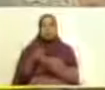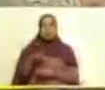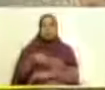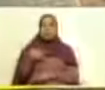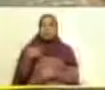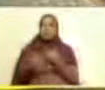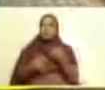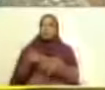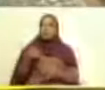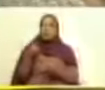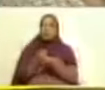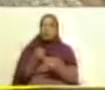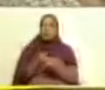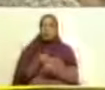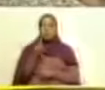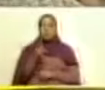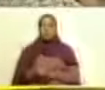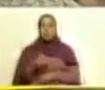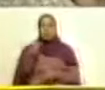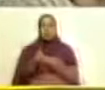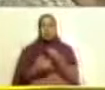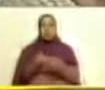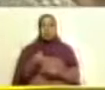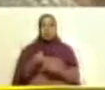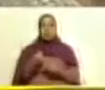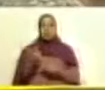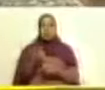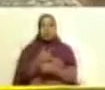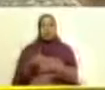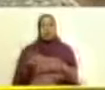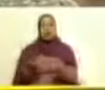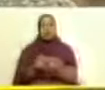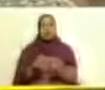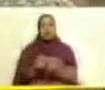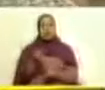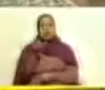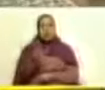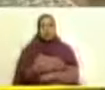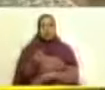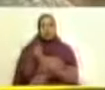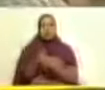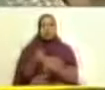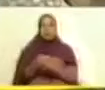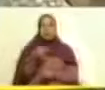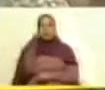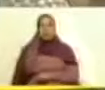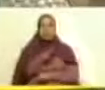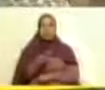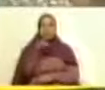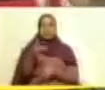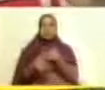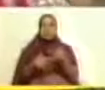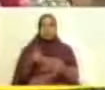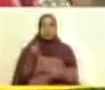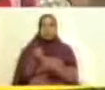puedan generar formas de autosustento, formas de recabar